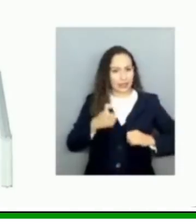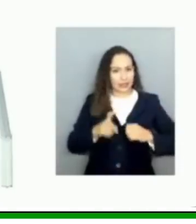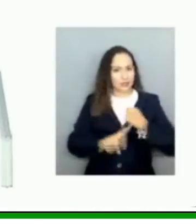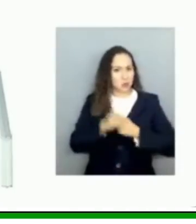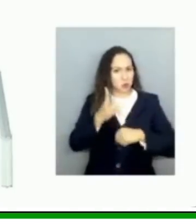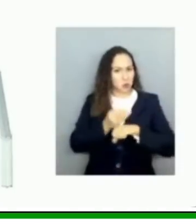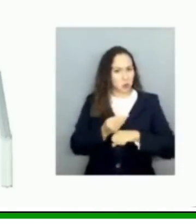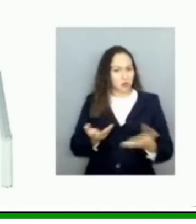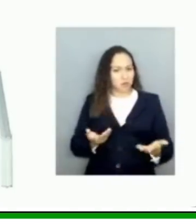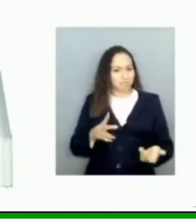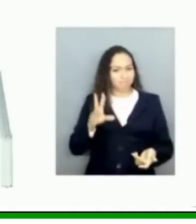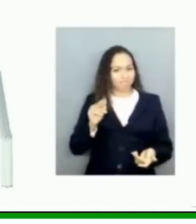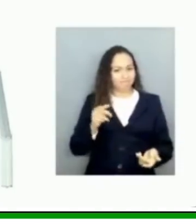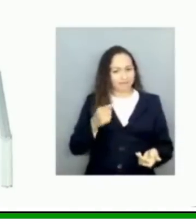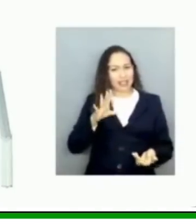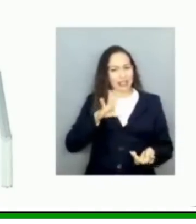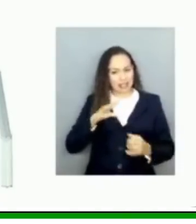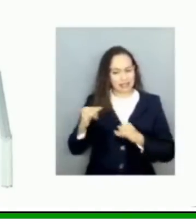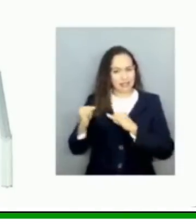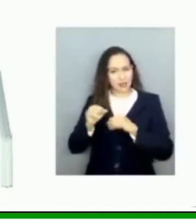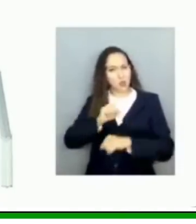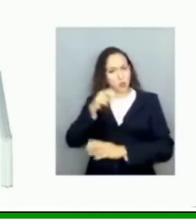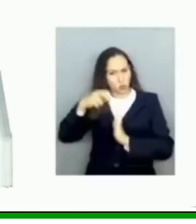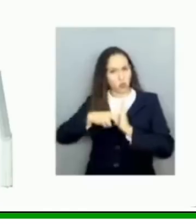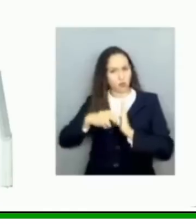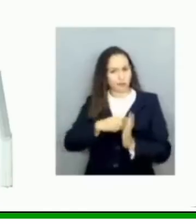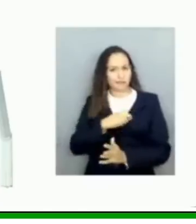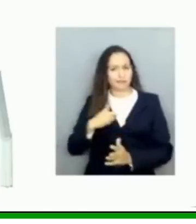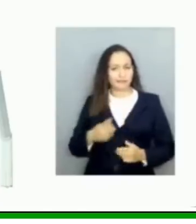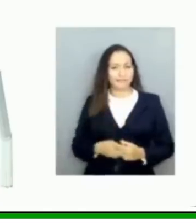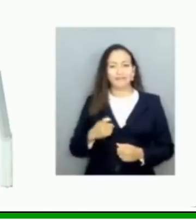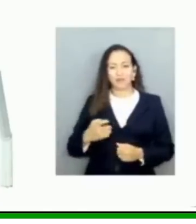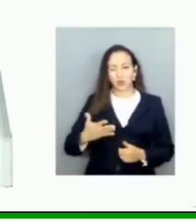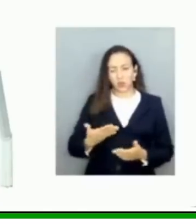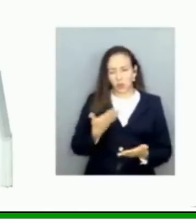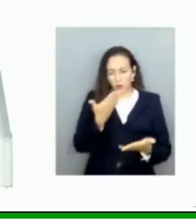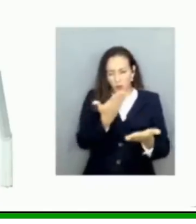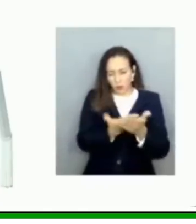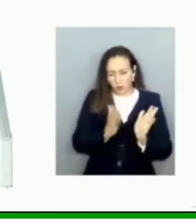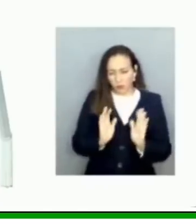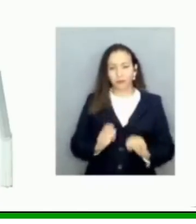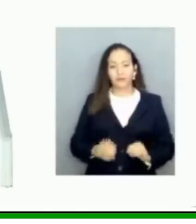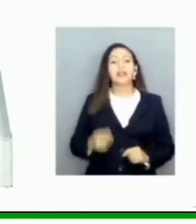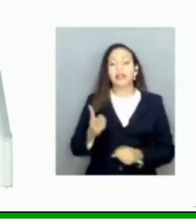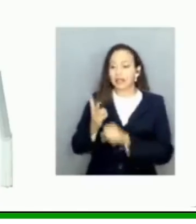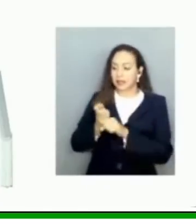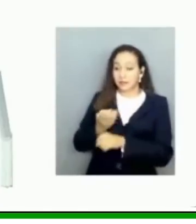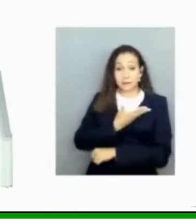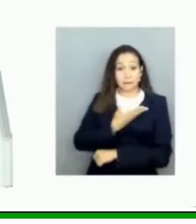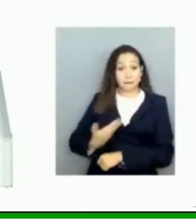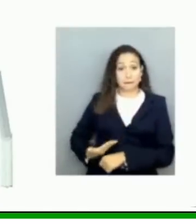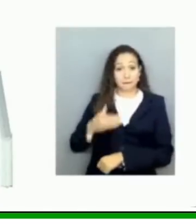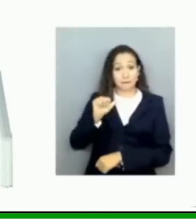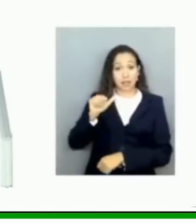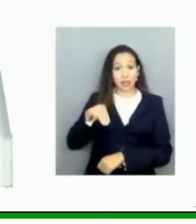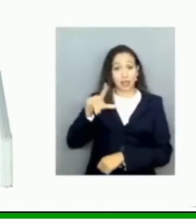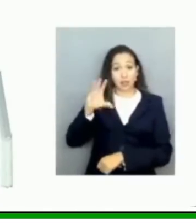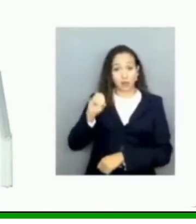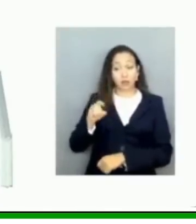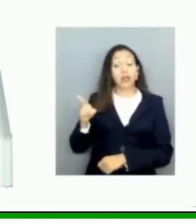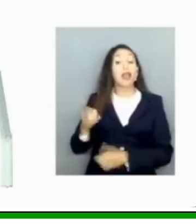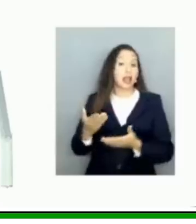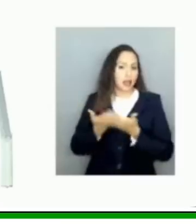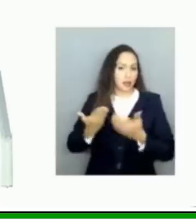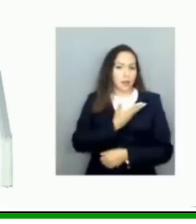raíz. Por eso quiero aprovechar esta oportunidad para invitar tanto al presidente López Obrador como a la virtual presidenta,